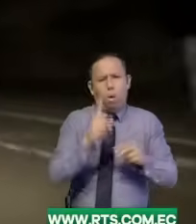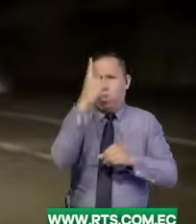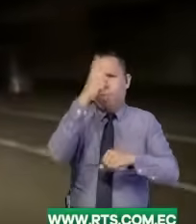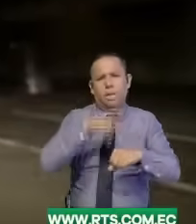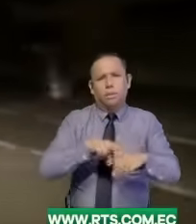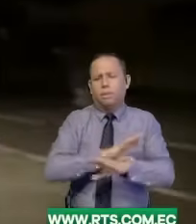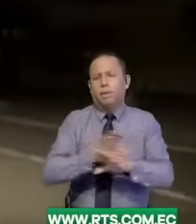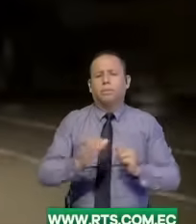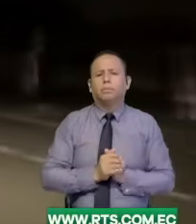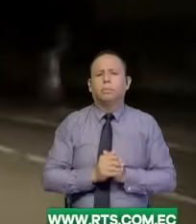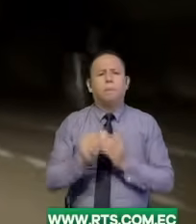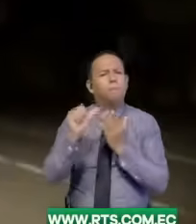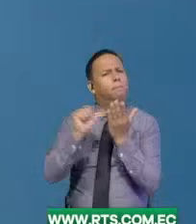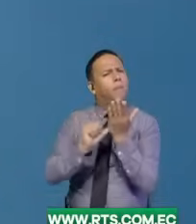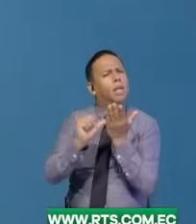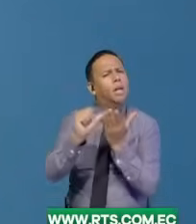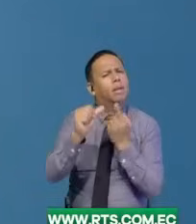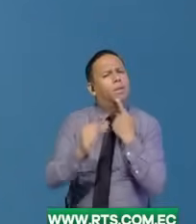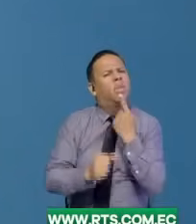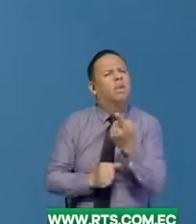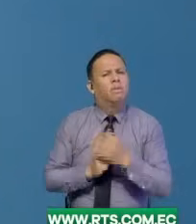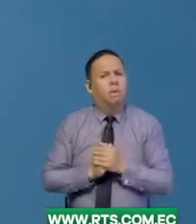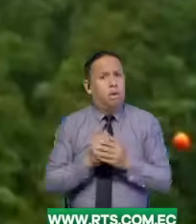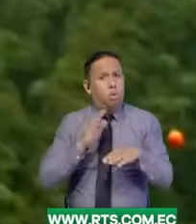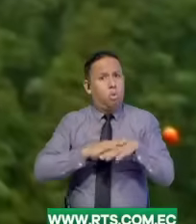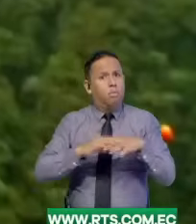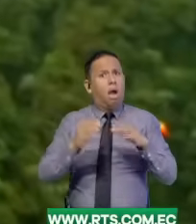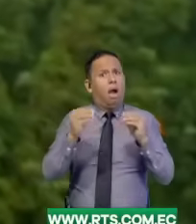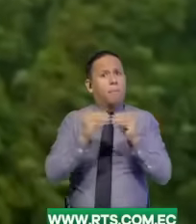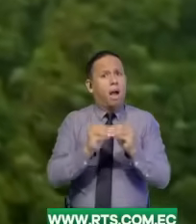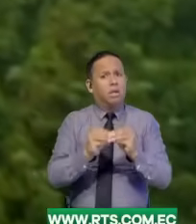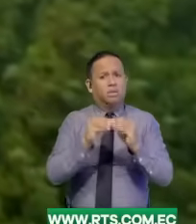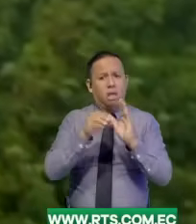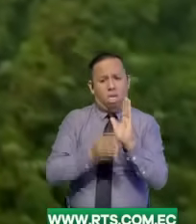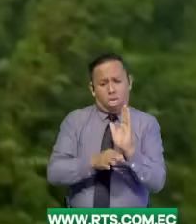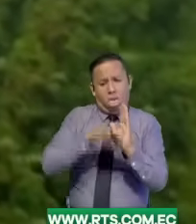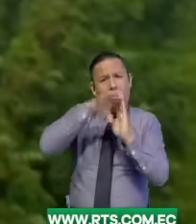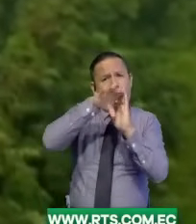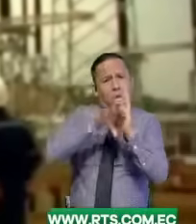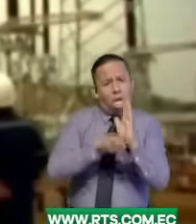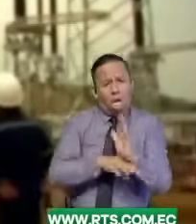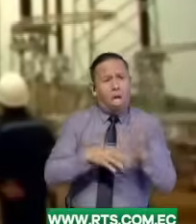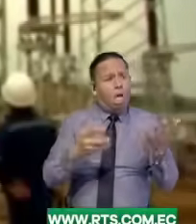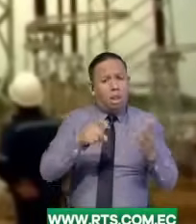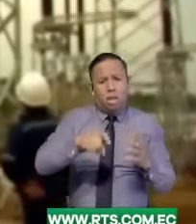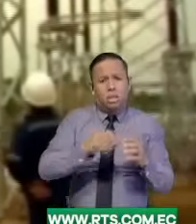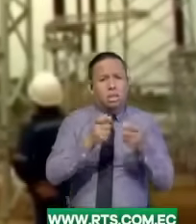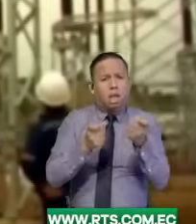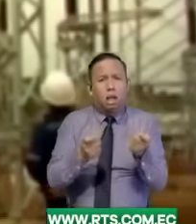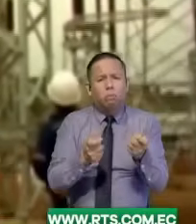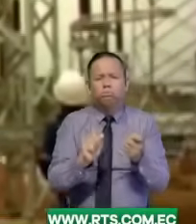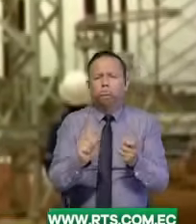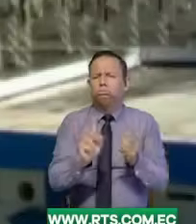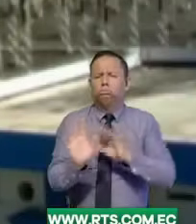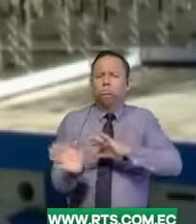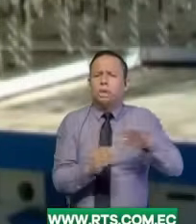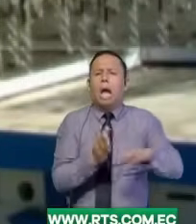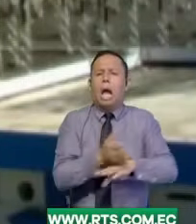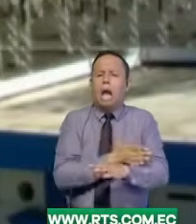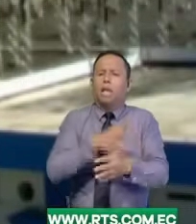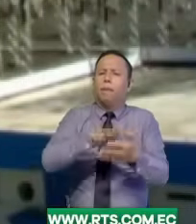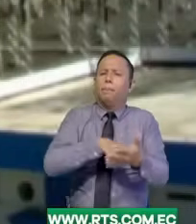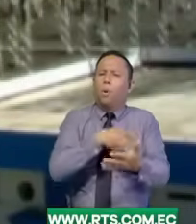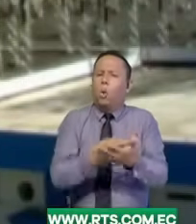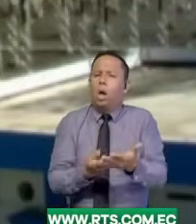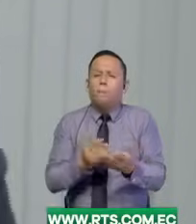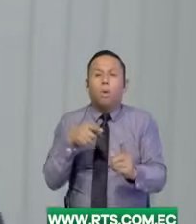estos cortes no están relacionados con una falta de generación eléctrica, sino con mantenimientos programados que sirven para garantizar la continuidad